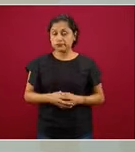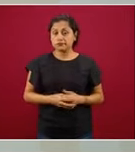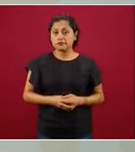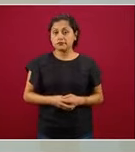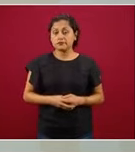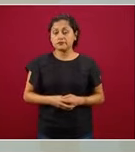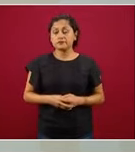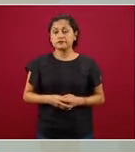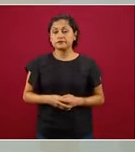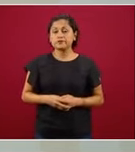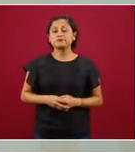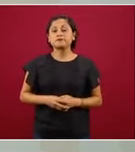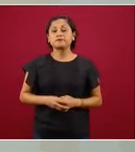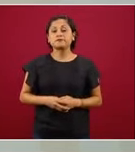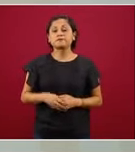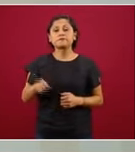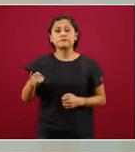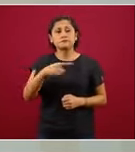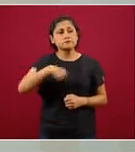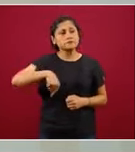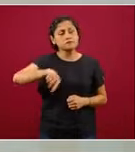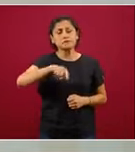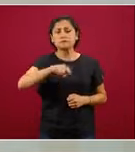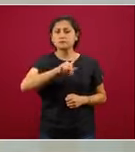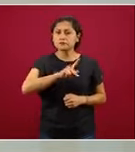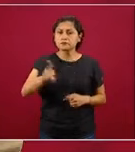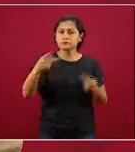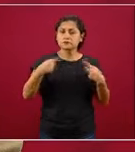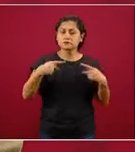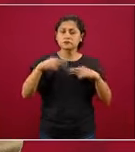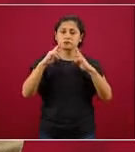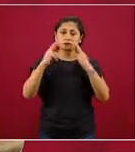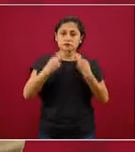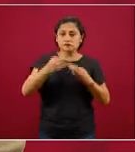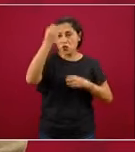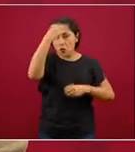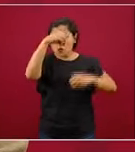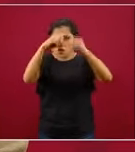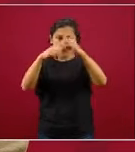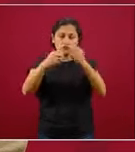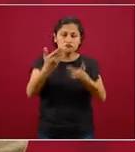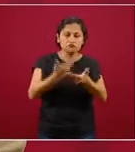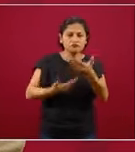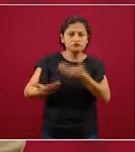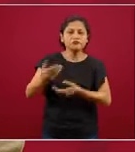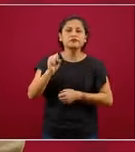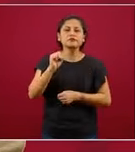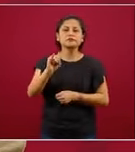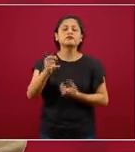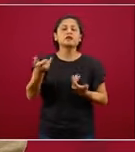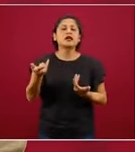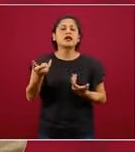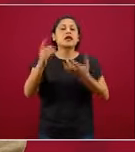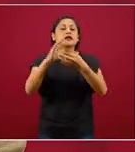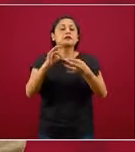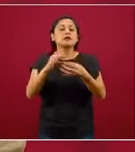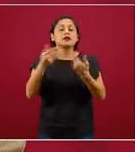Y se expresaron múltiples perspectivas que siempre son muy constructivas y muy importantes sobre lo que ocurre en los